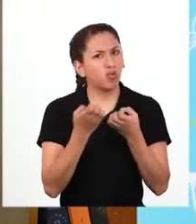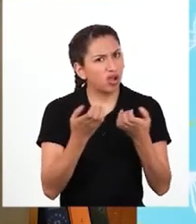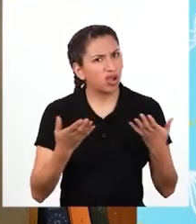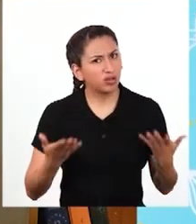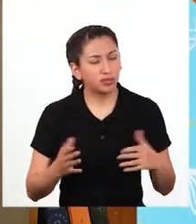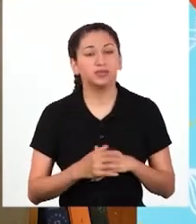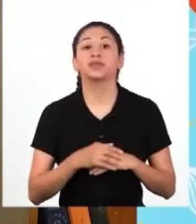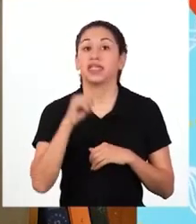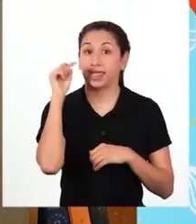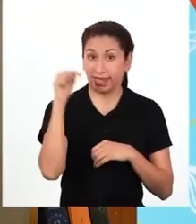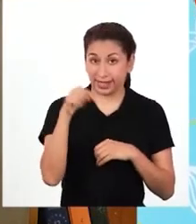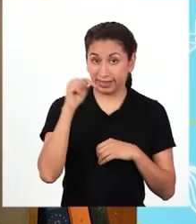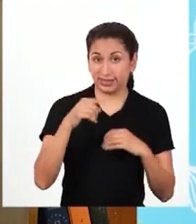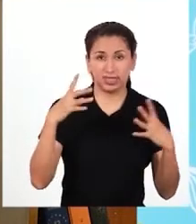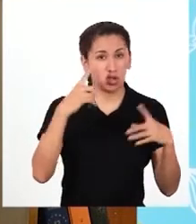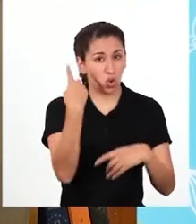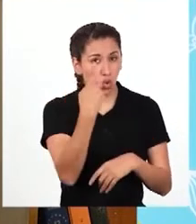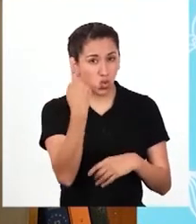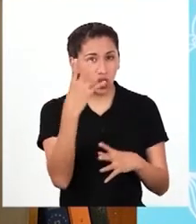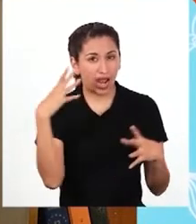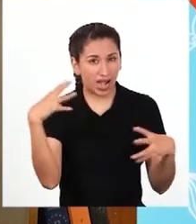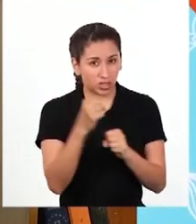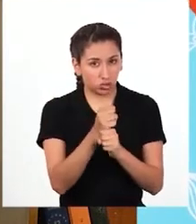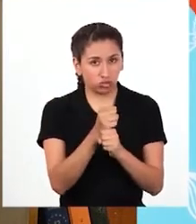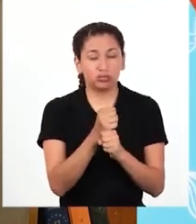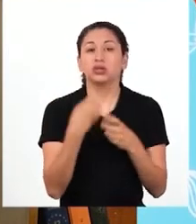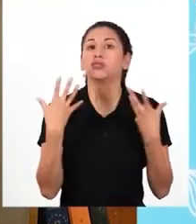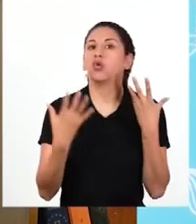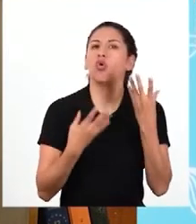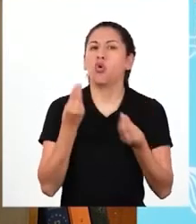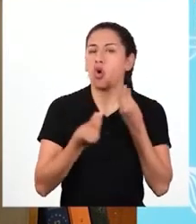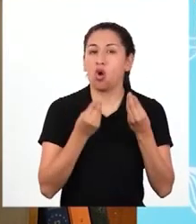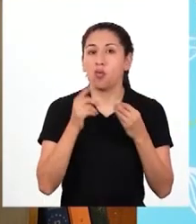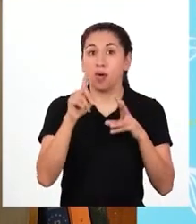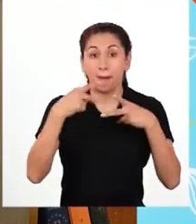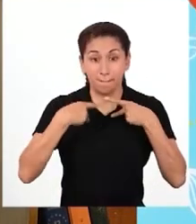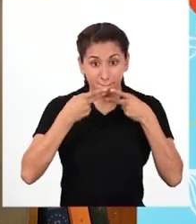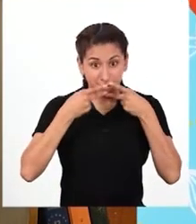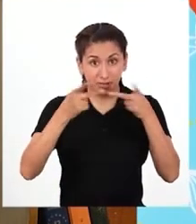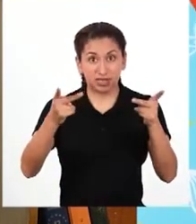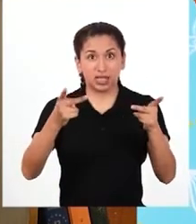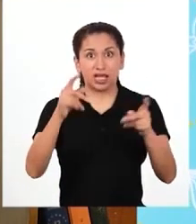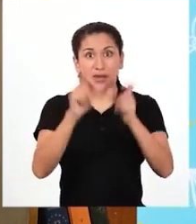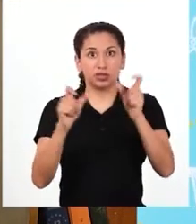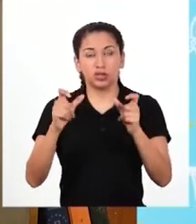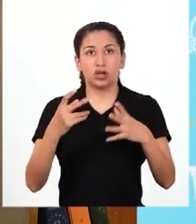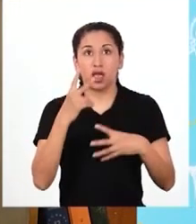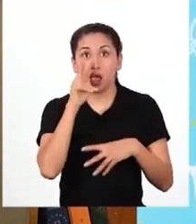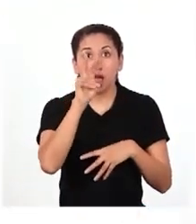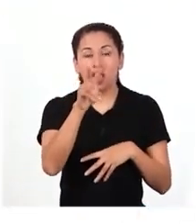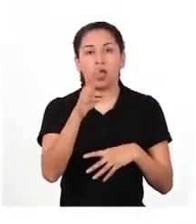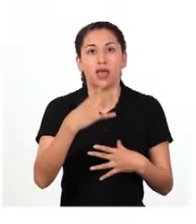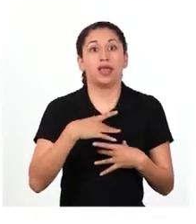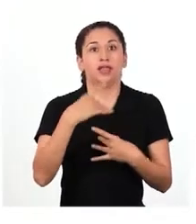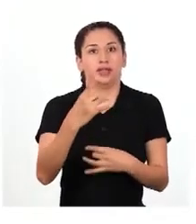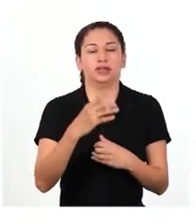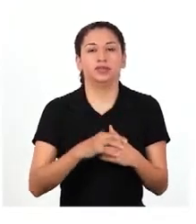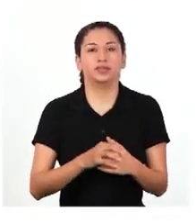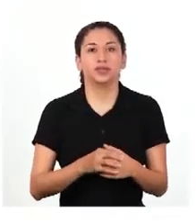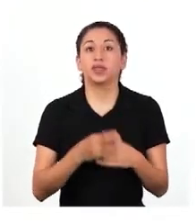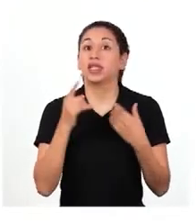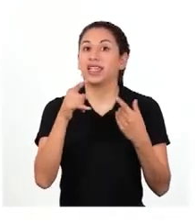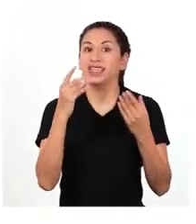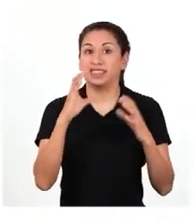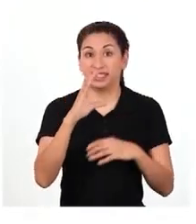cierre, se podría realizar un resumen de lo dicho para asegurar que el mensaje llegue al oyente. En